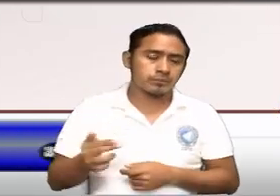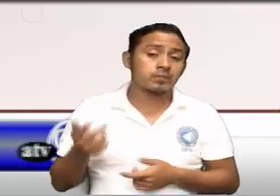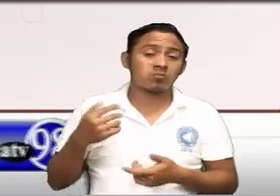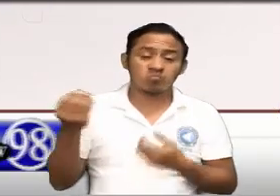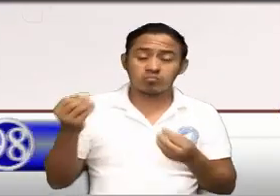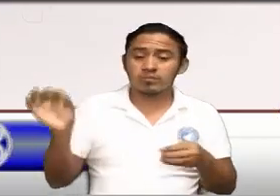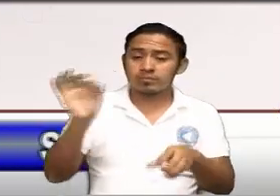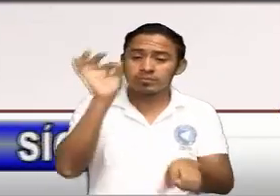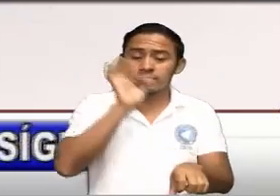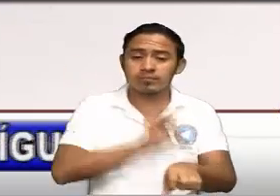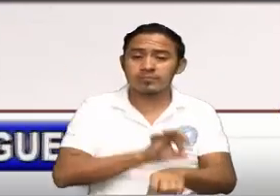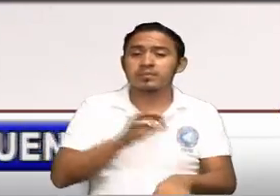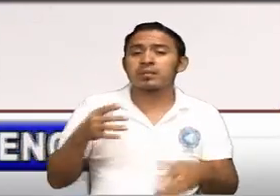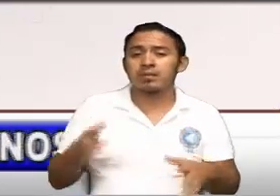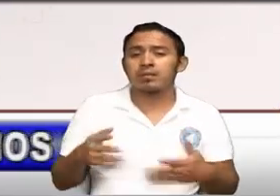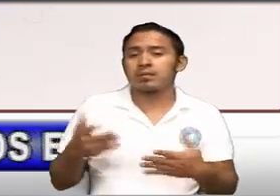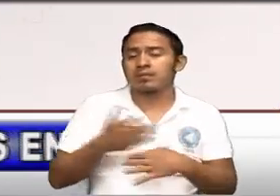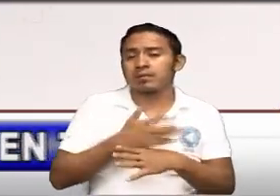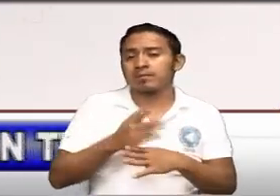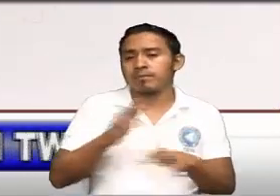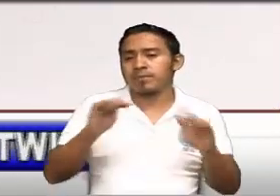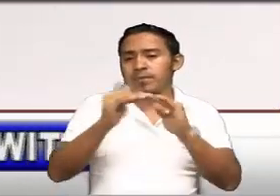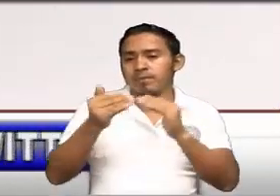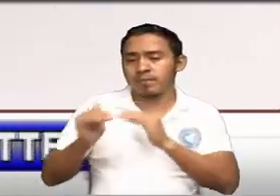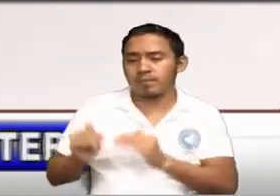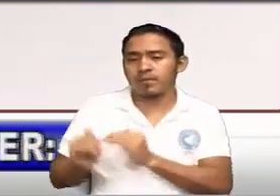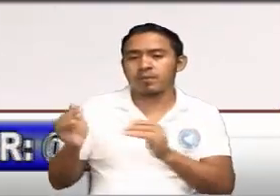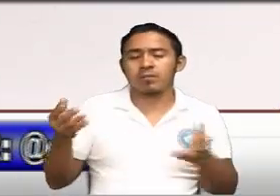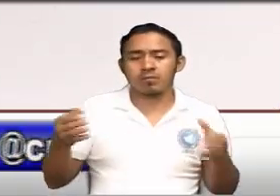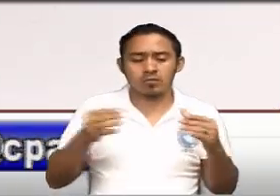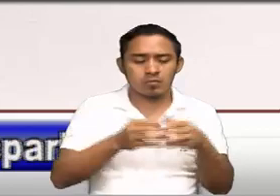mosquito en los barrios y comunidades.